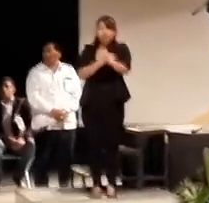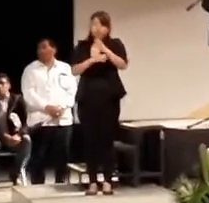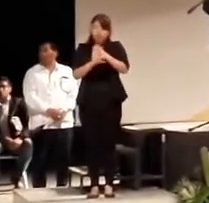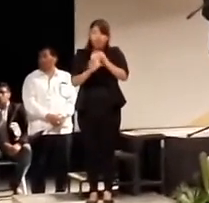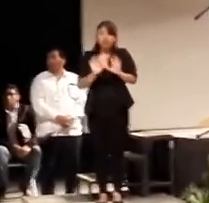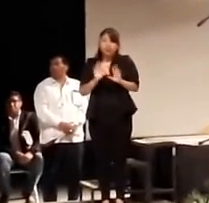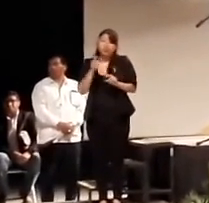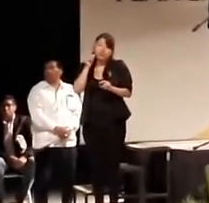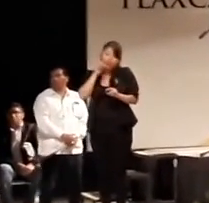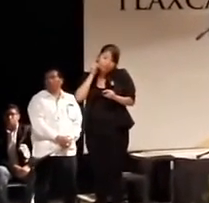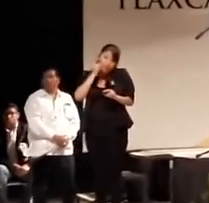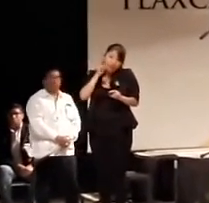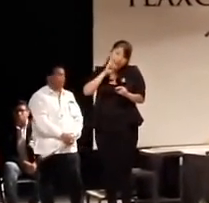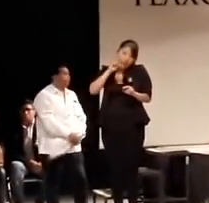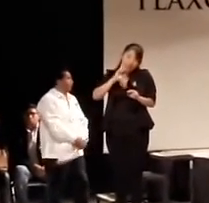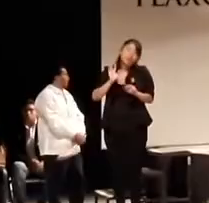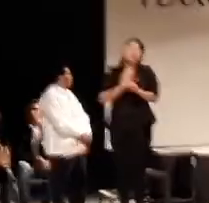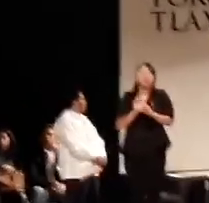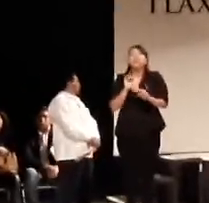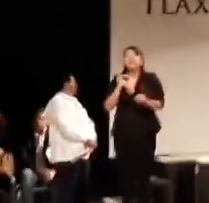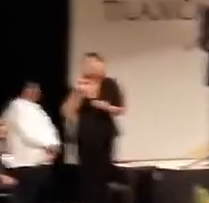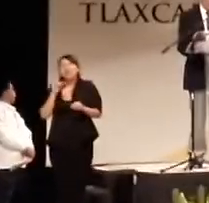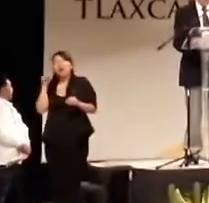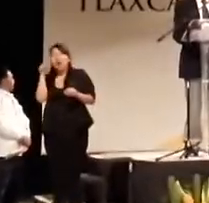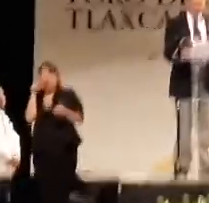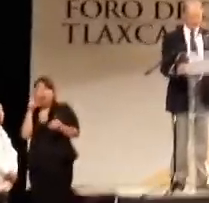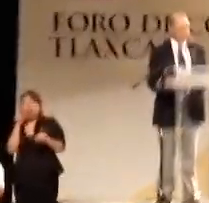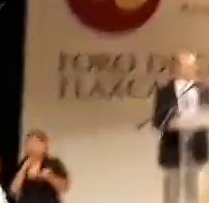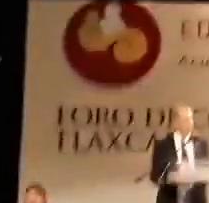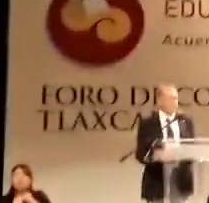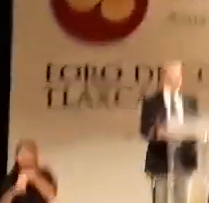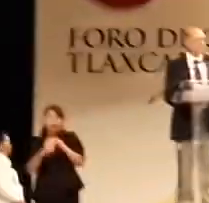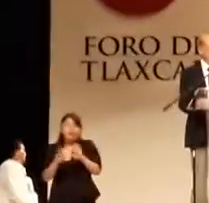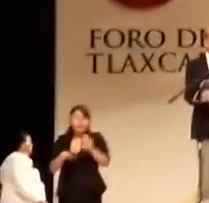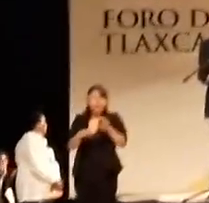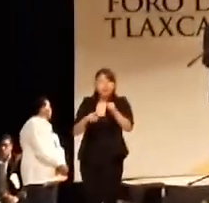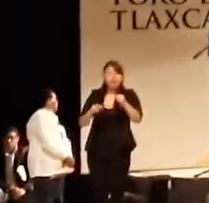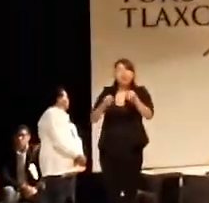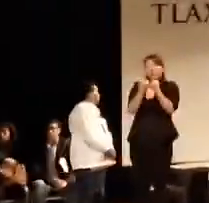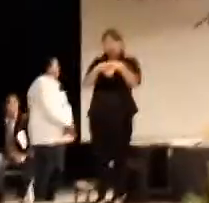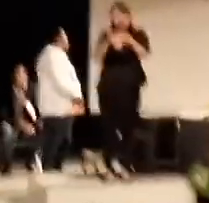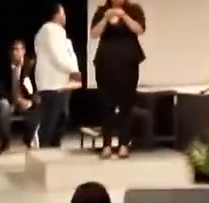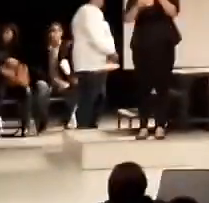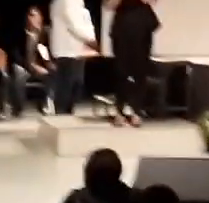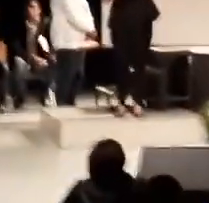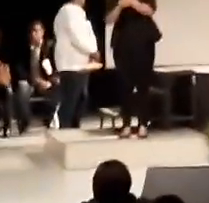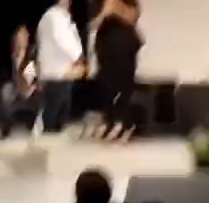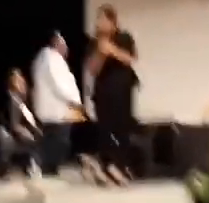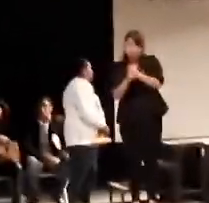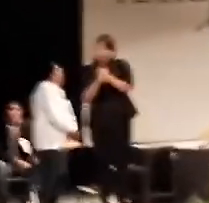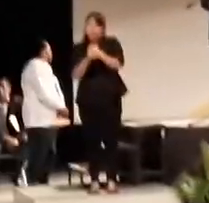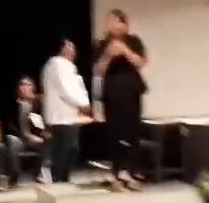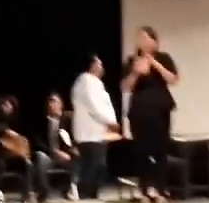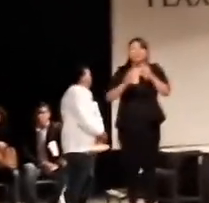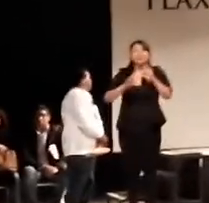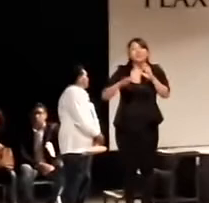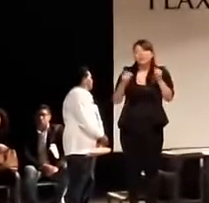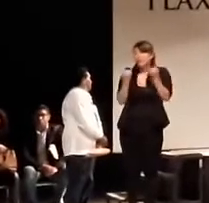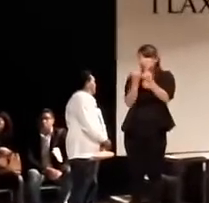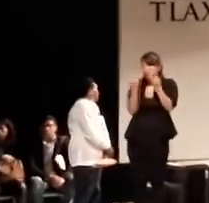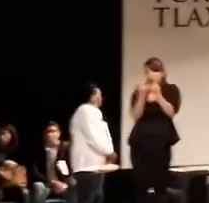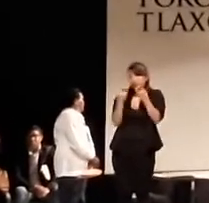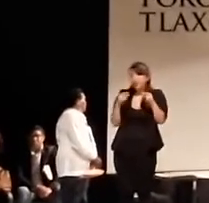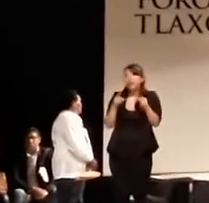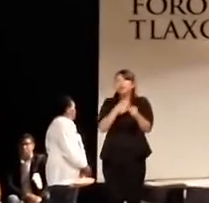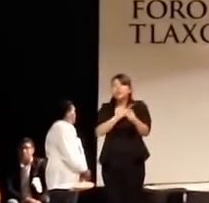cultura, que se articulan los problemas de la sociedad con los procesos de los sujetos, así como se produce una